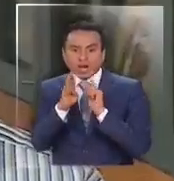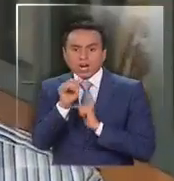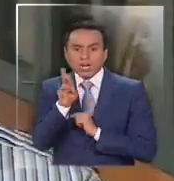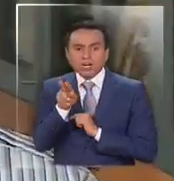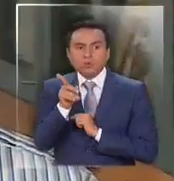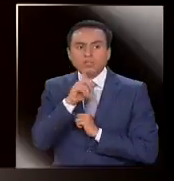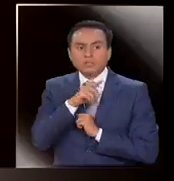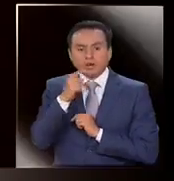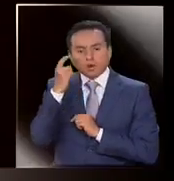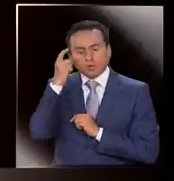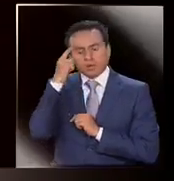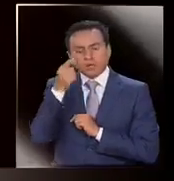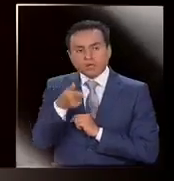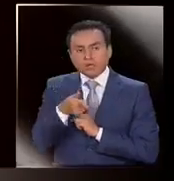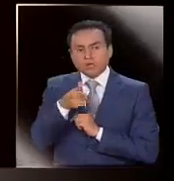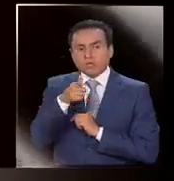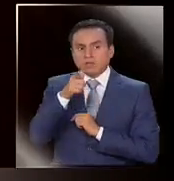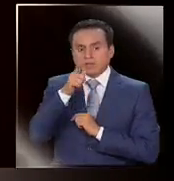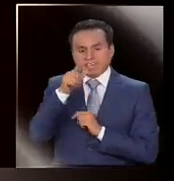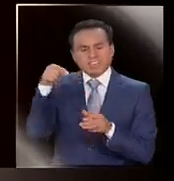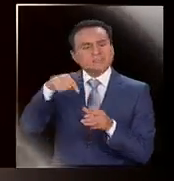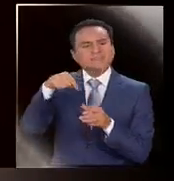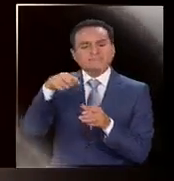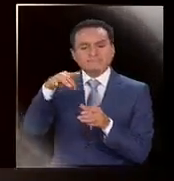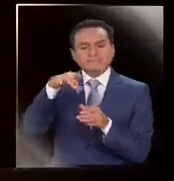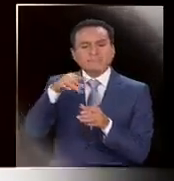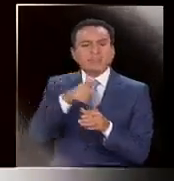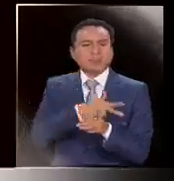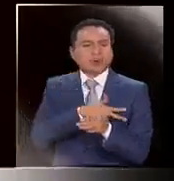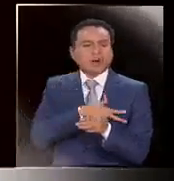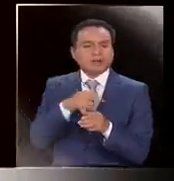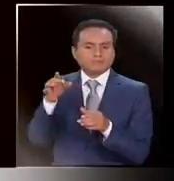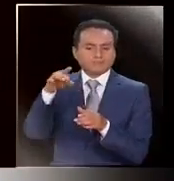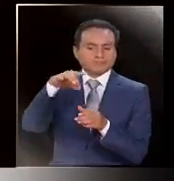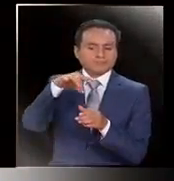el último que se acuerda, se le suministró una droga.